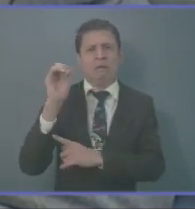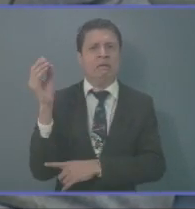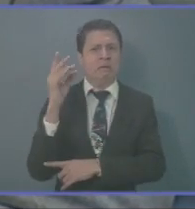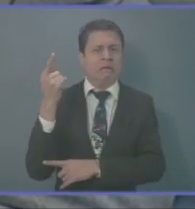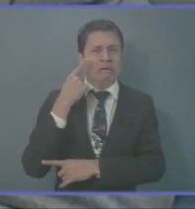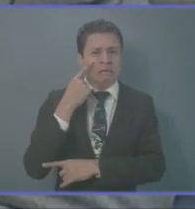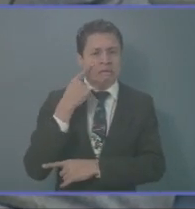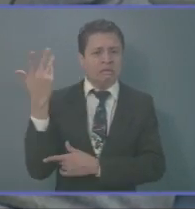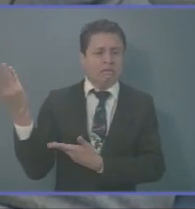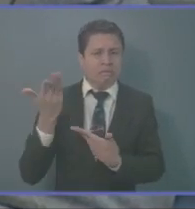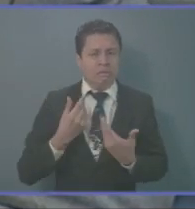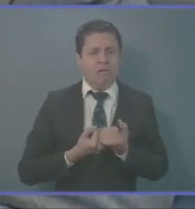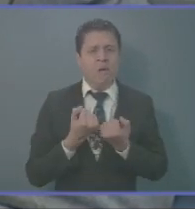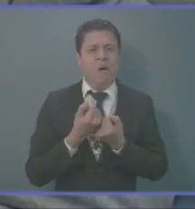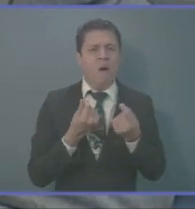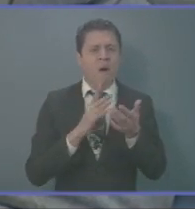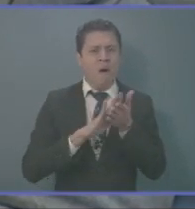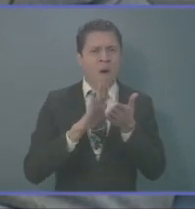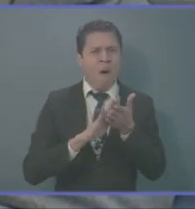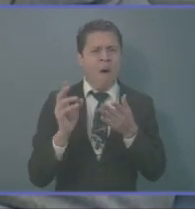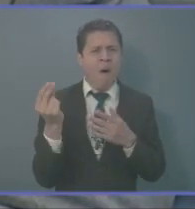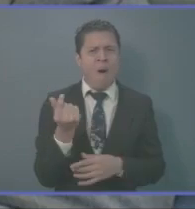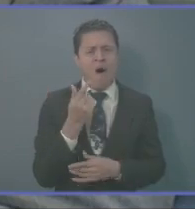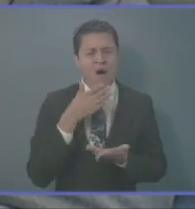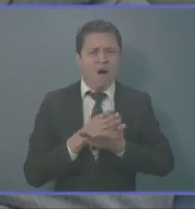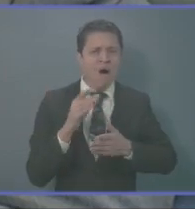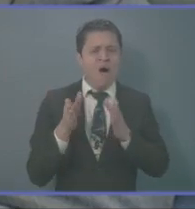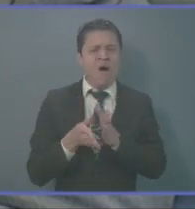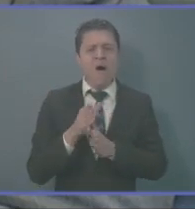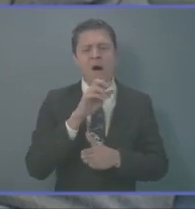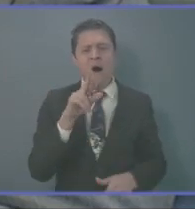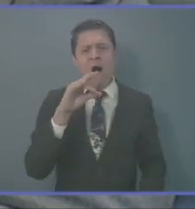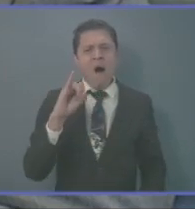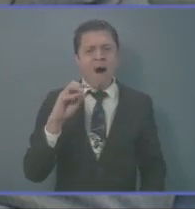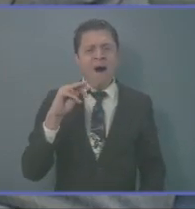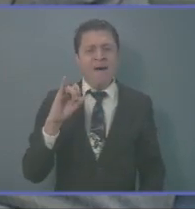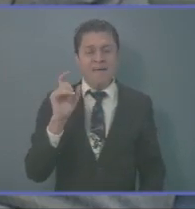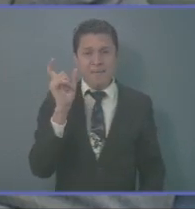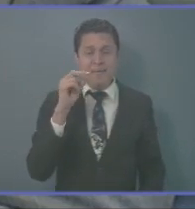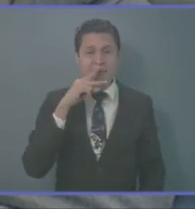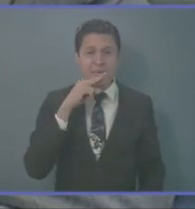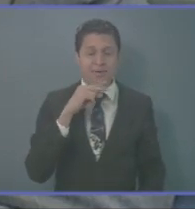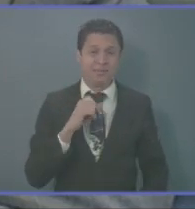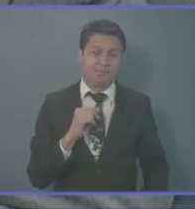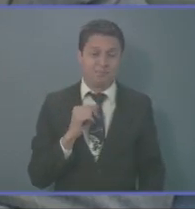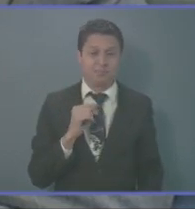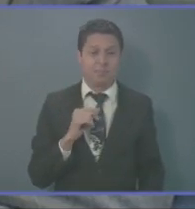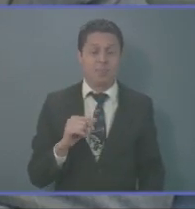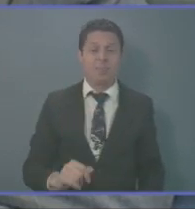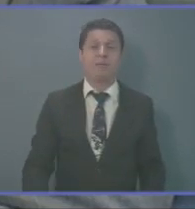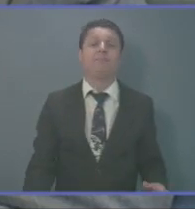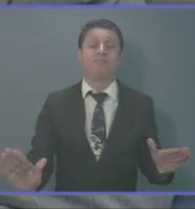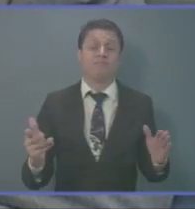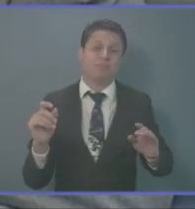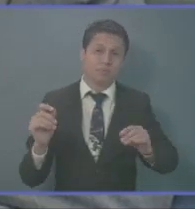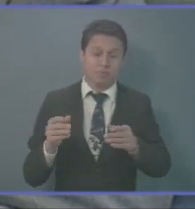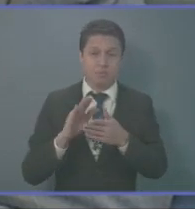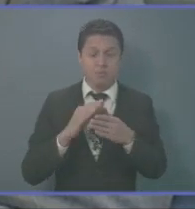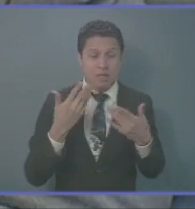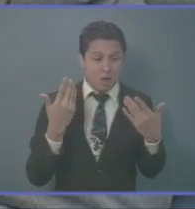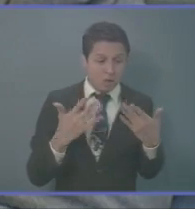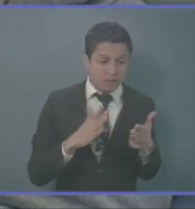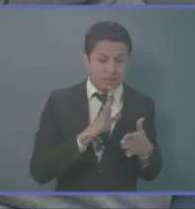financiamiento rápido, RFI, por sus siglas en inglés, consistente en el uso del 100% de las